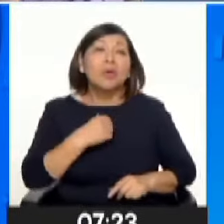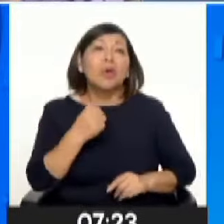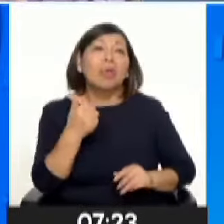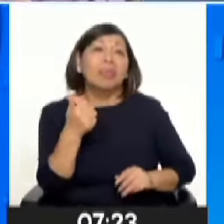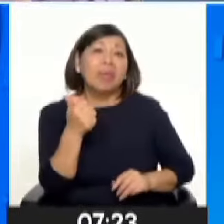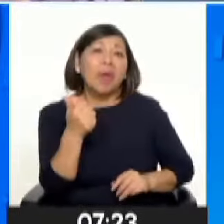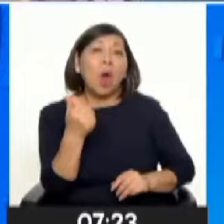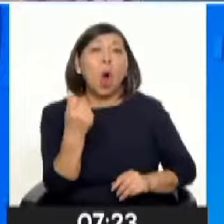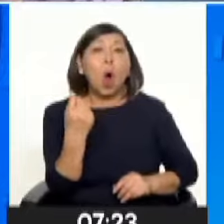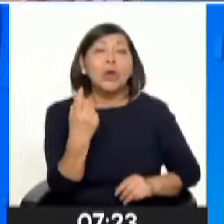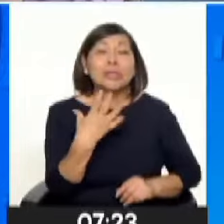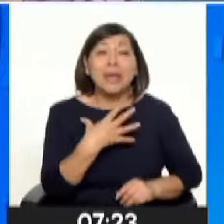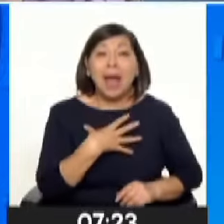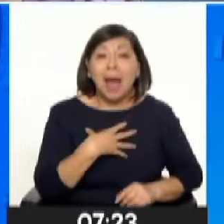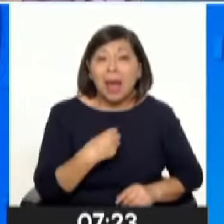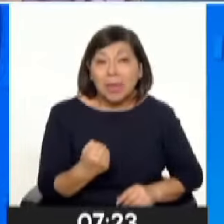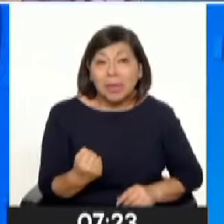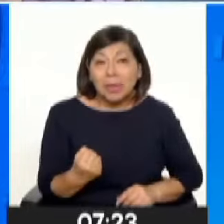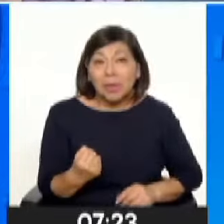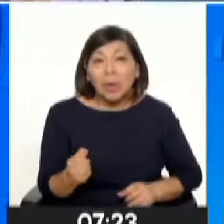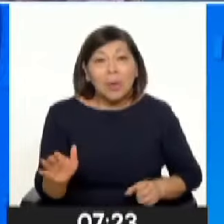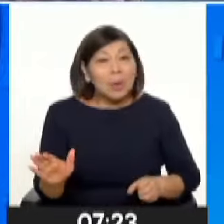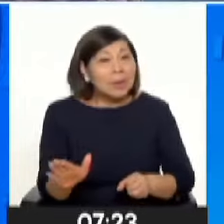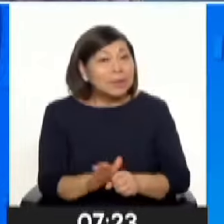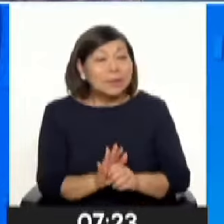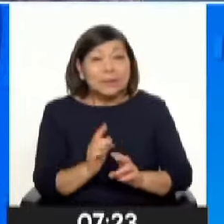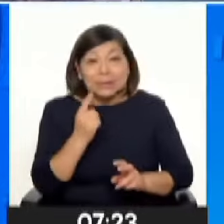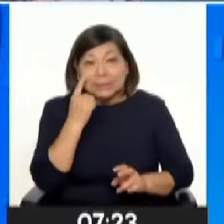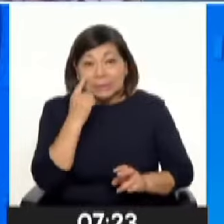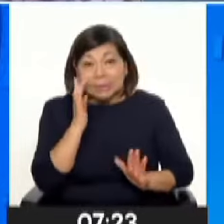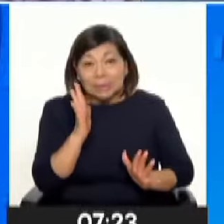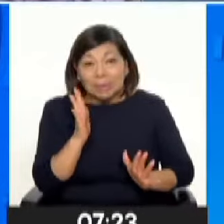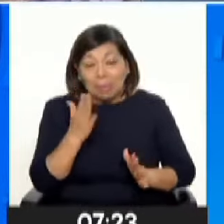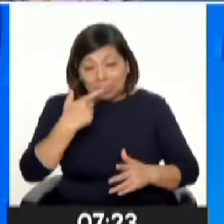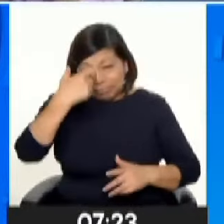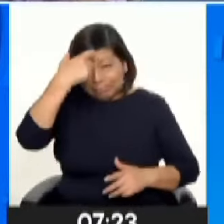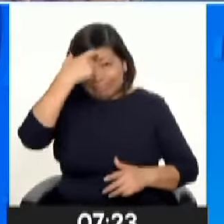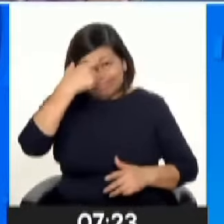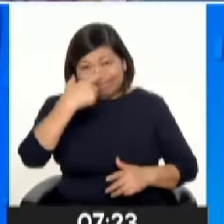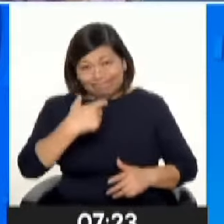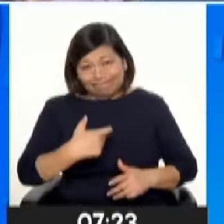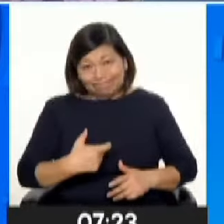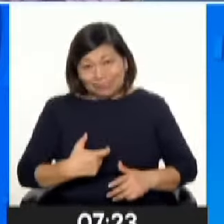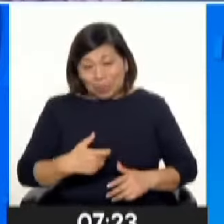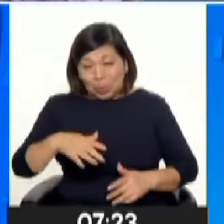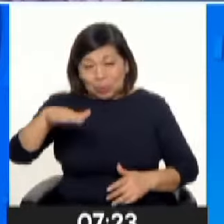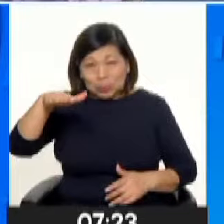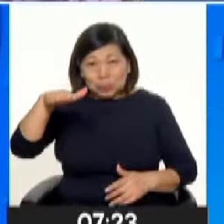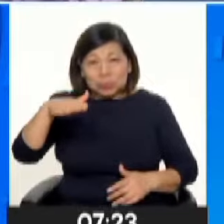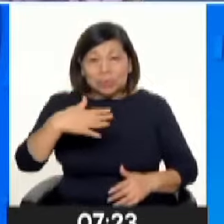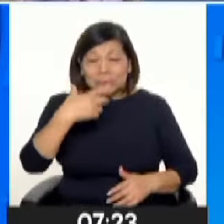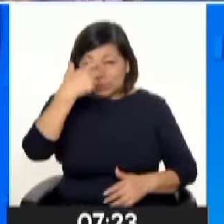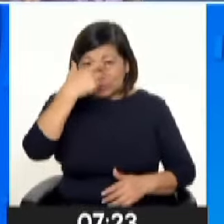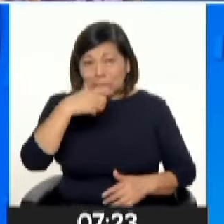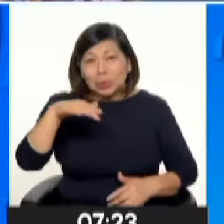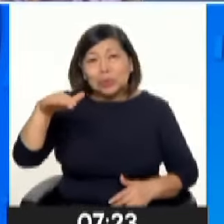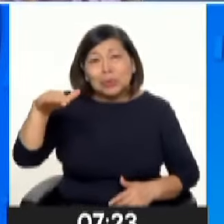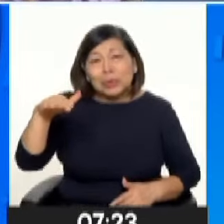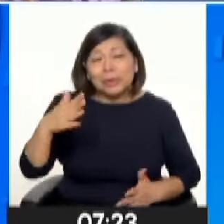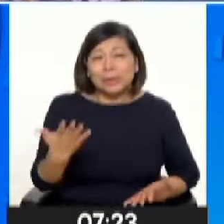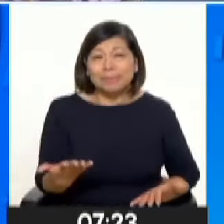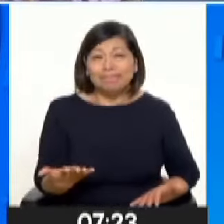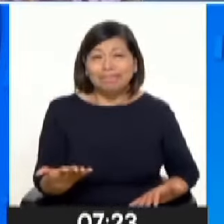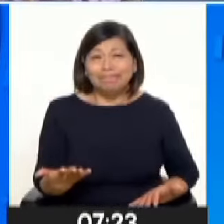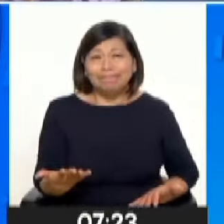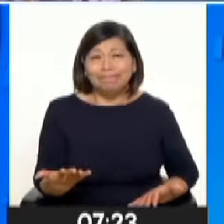años está completa. Vamos al aspecto biológico, que suele ser el más sencillo para este análisis.